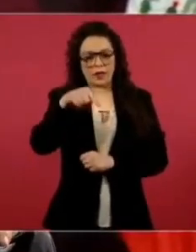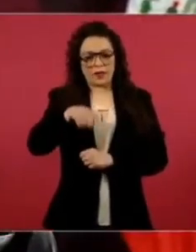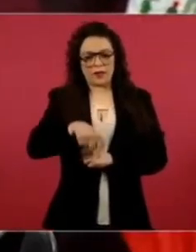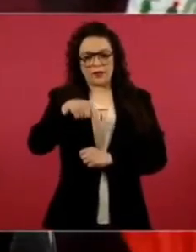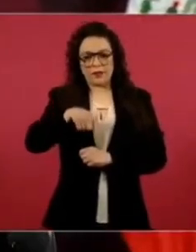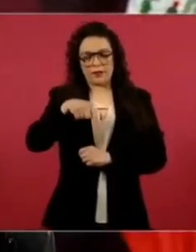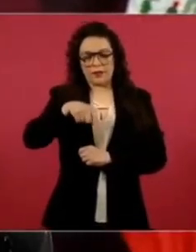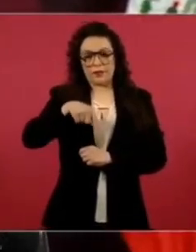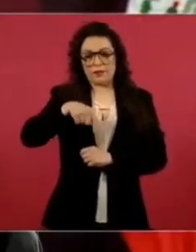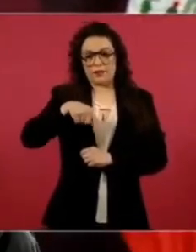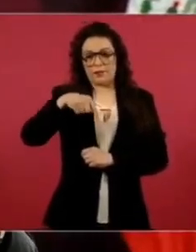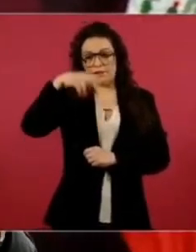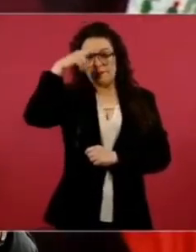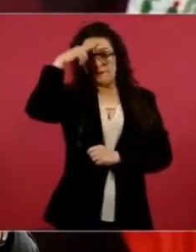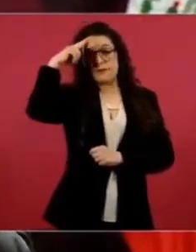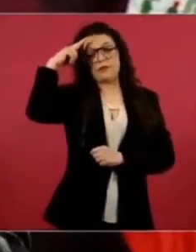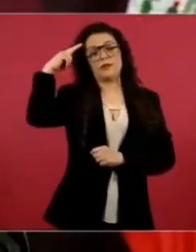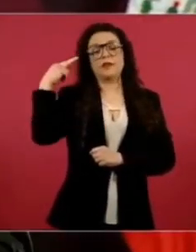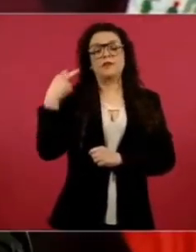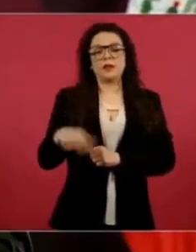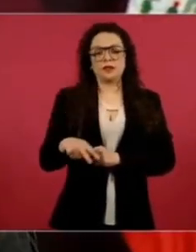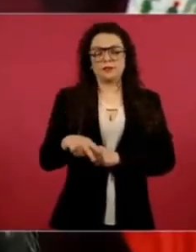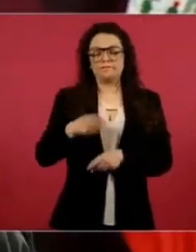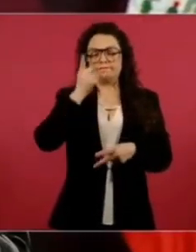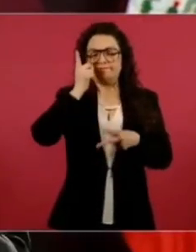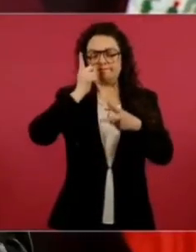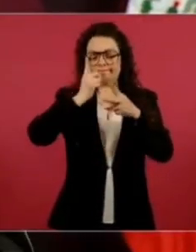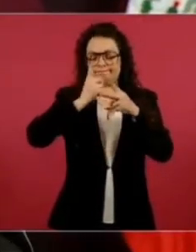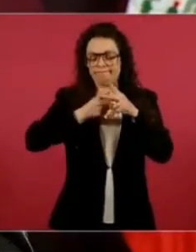eh porcentualmente proporcionalmente